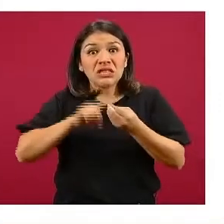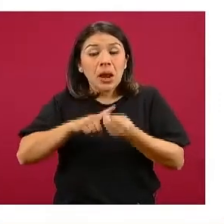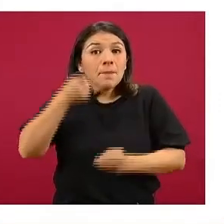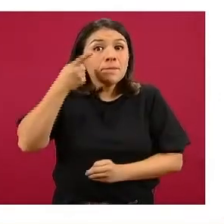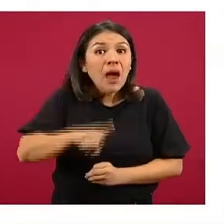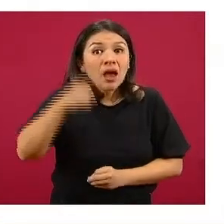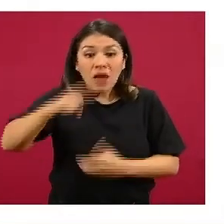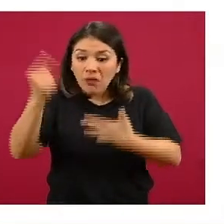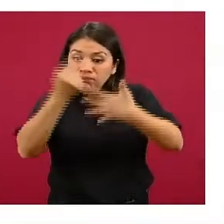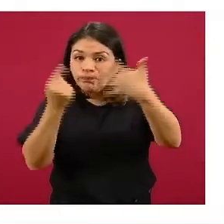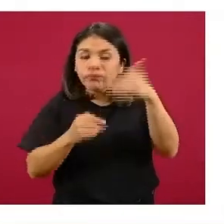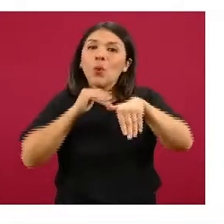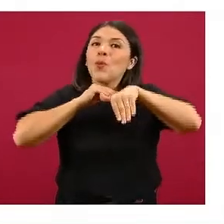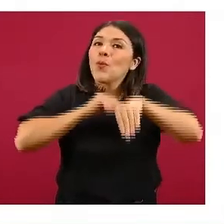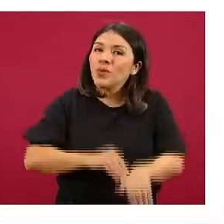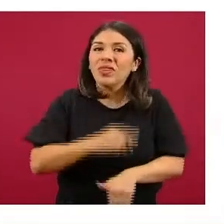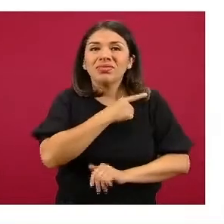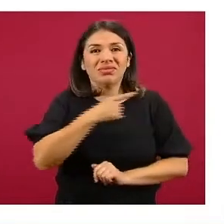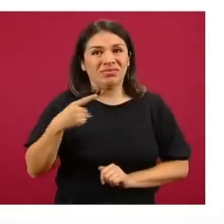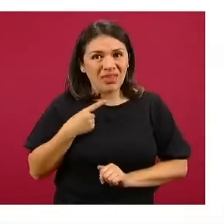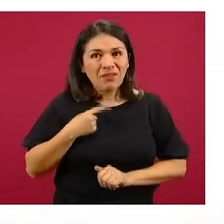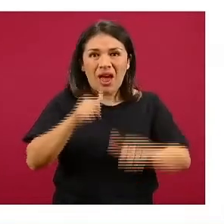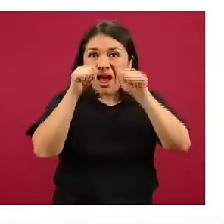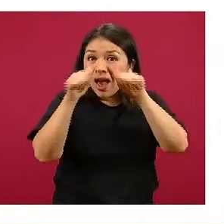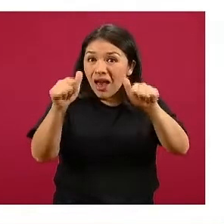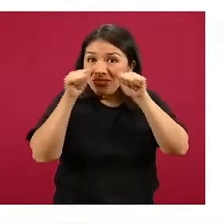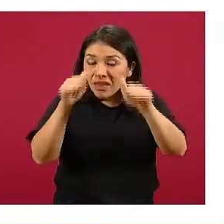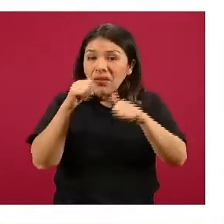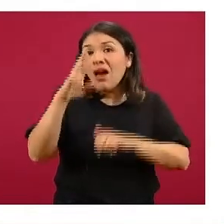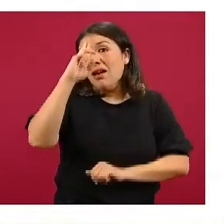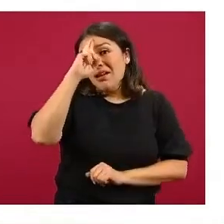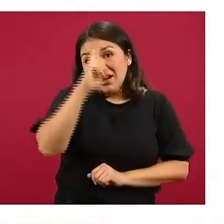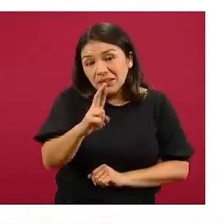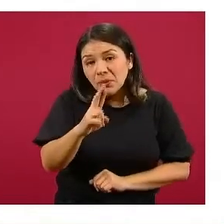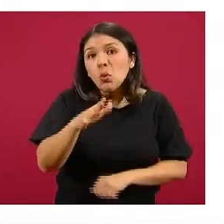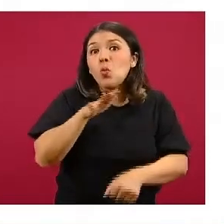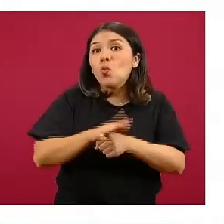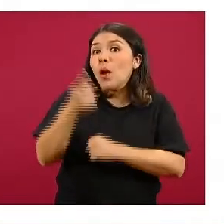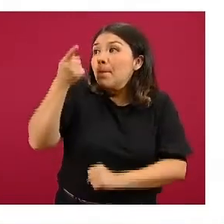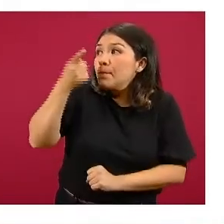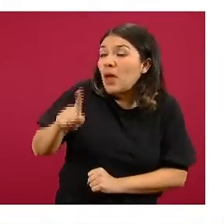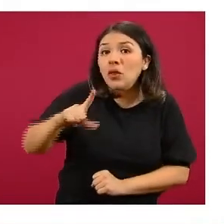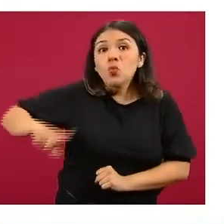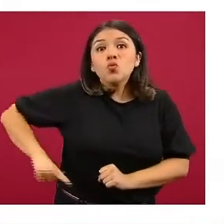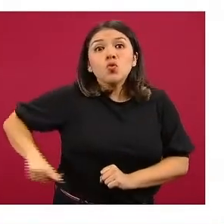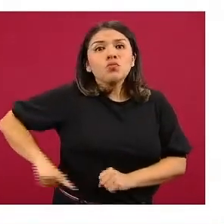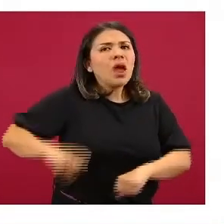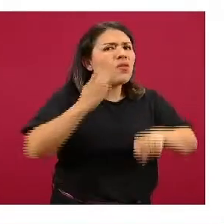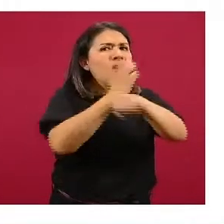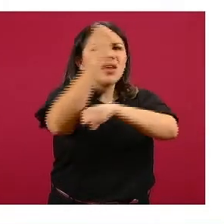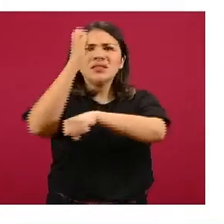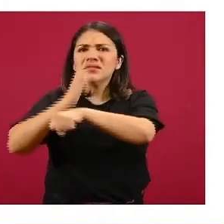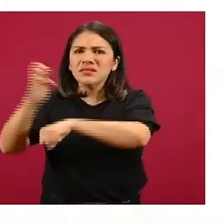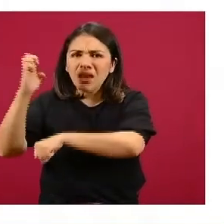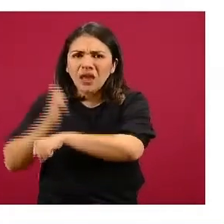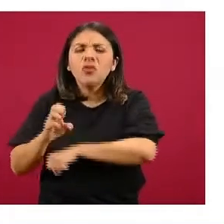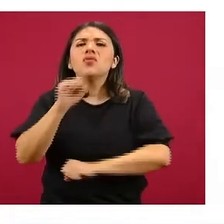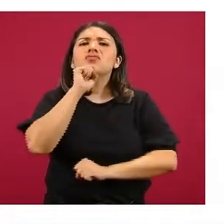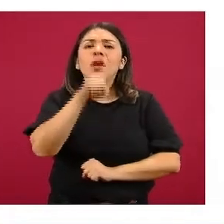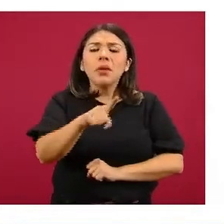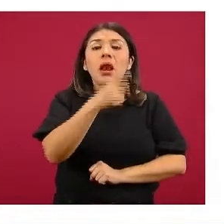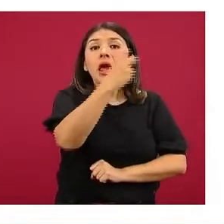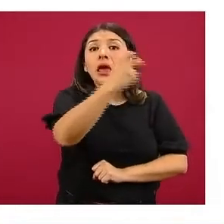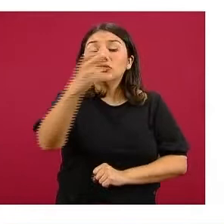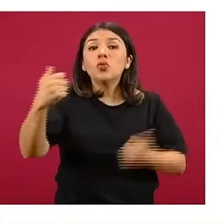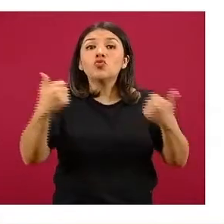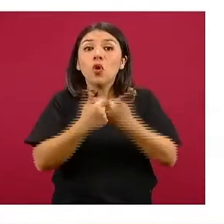autoridad estatal. Hay que atender y respetar las indicaciones de los gobiernos estatales y a su vez aquellas